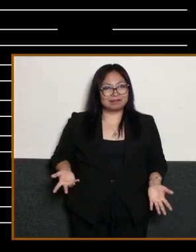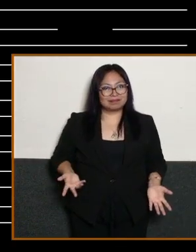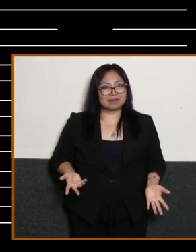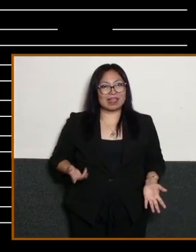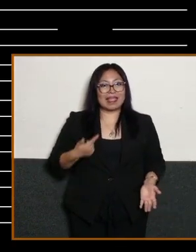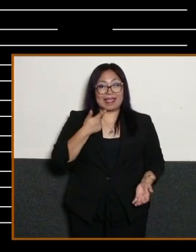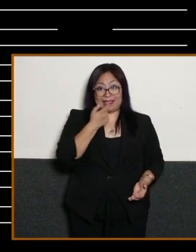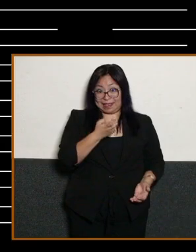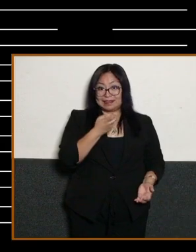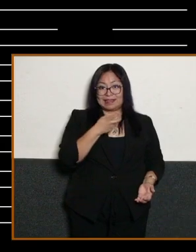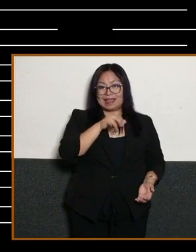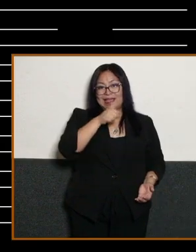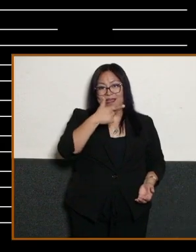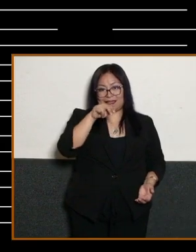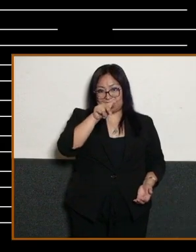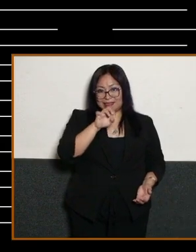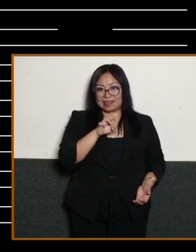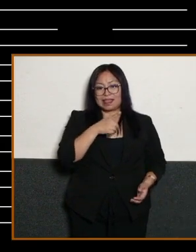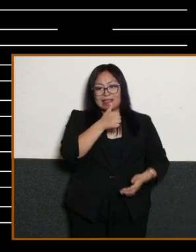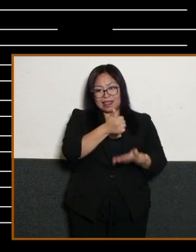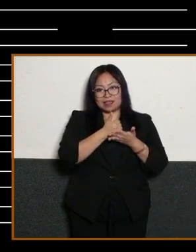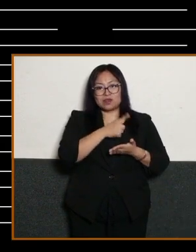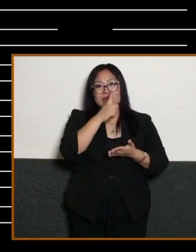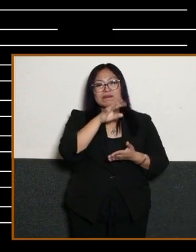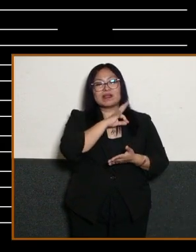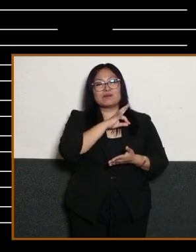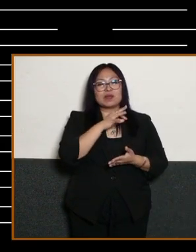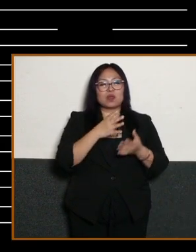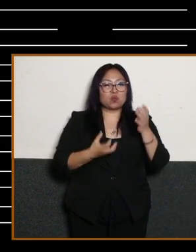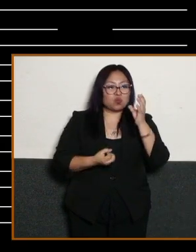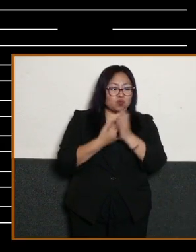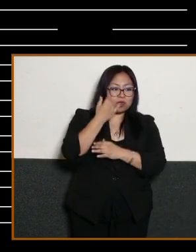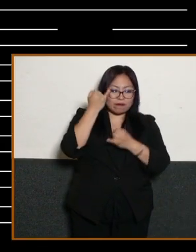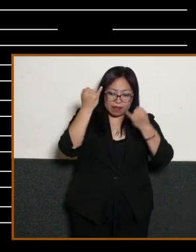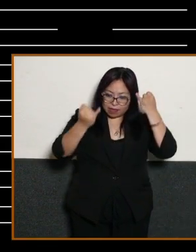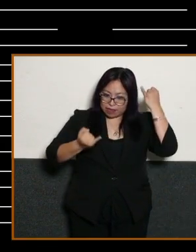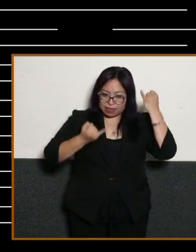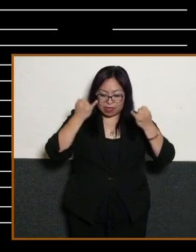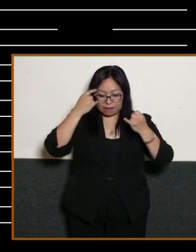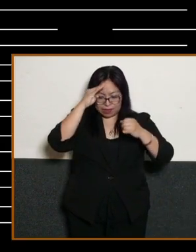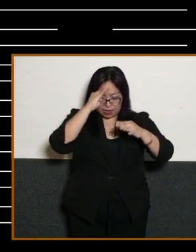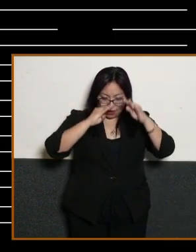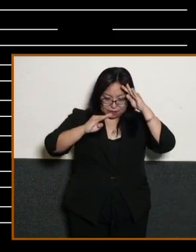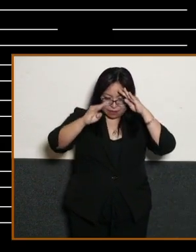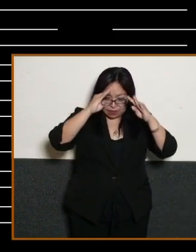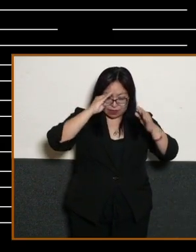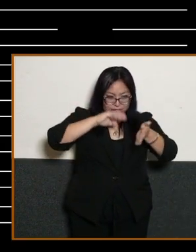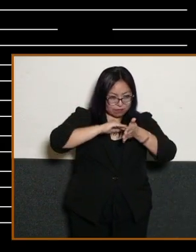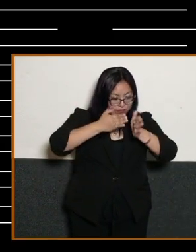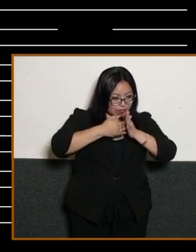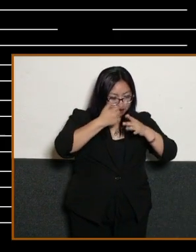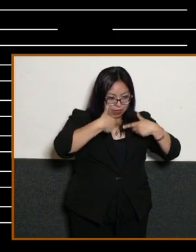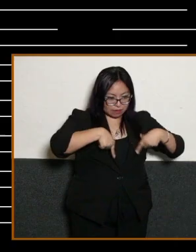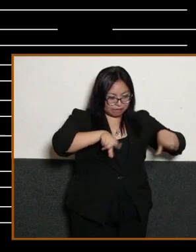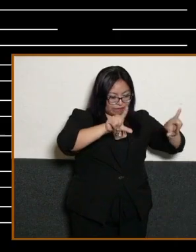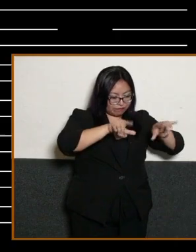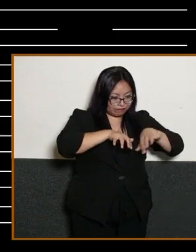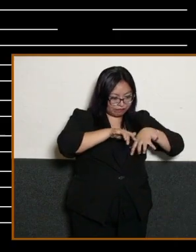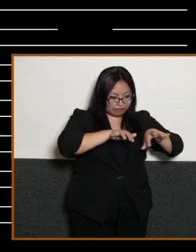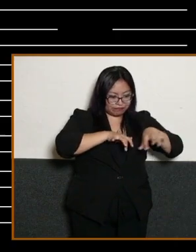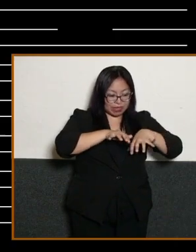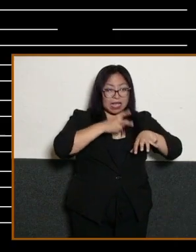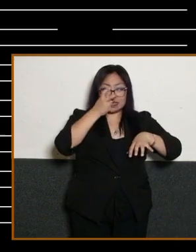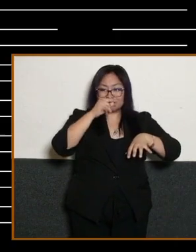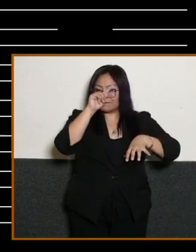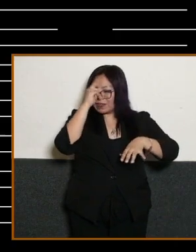pueden ayudar, pero también a generar un nuevo paradigma cognitivo de ya pensar con estas máquinas en una